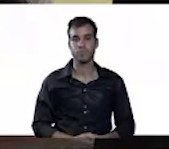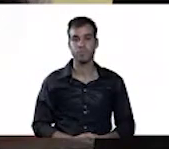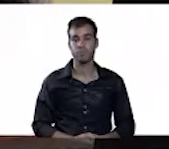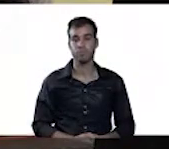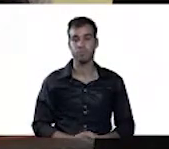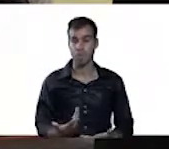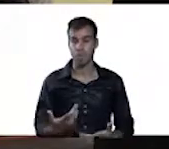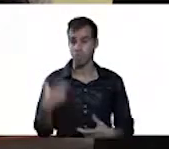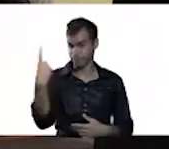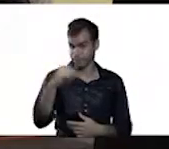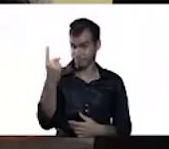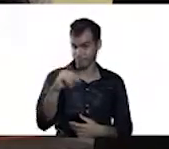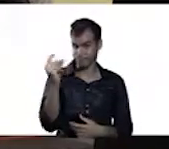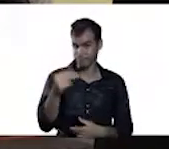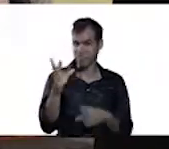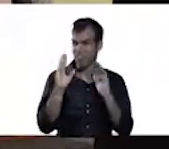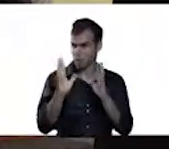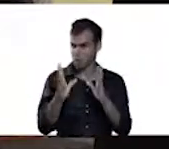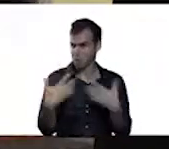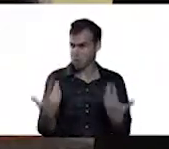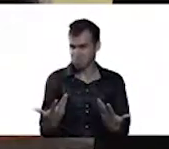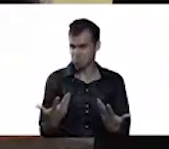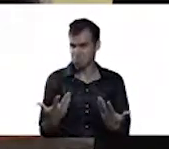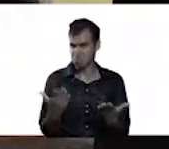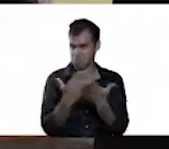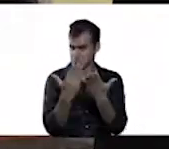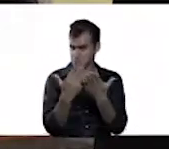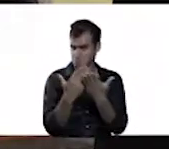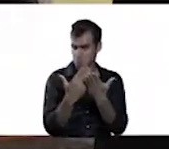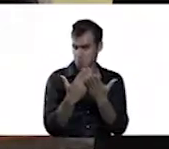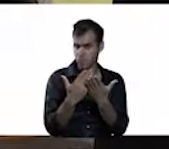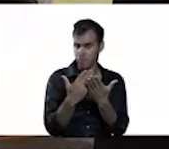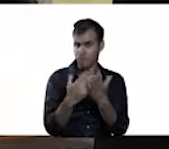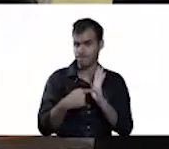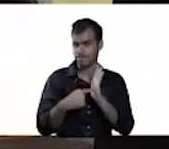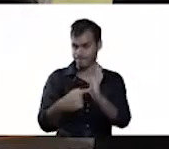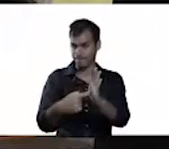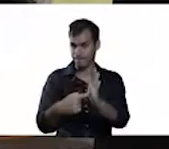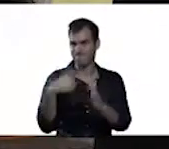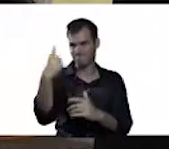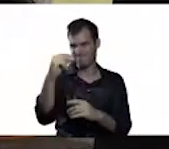Para ejercitarse y autoevaluarse en estos contenidos,